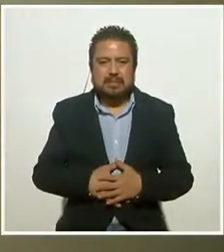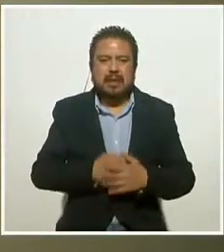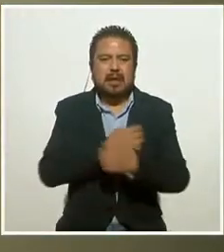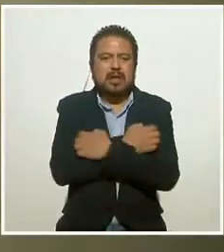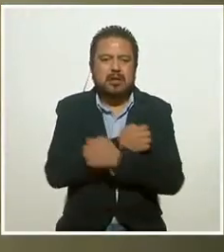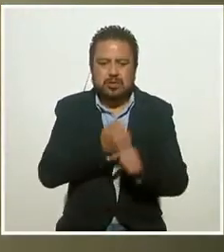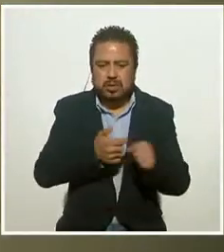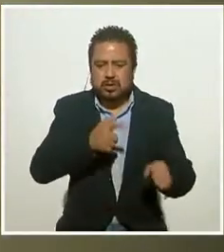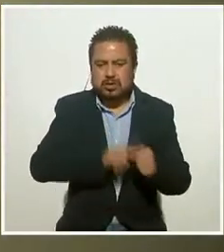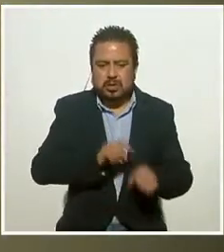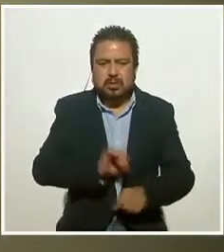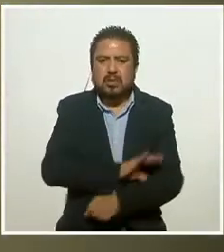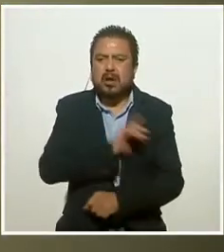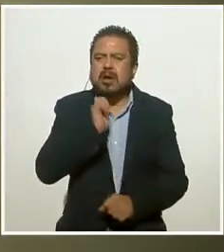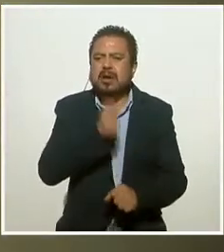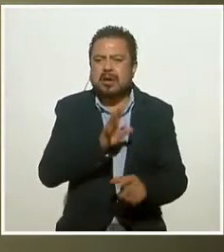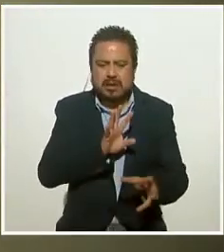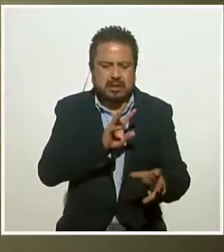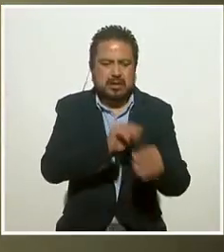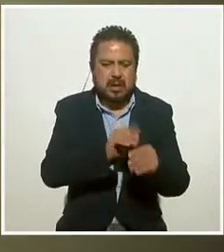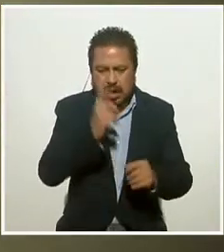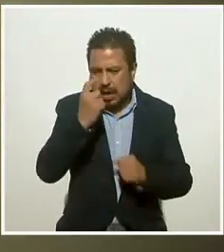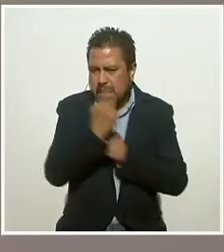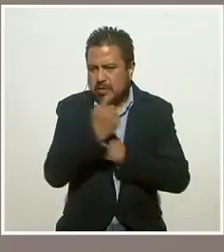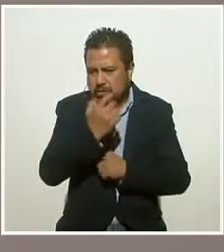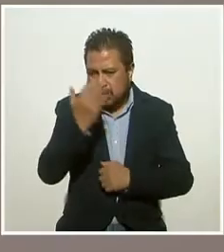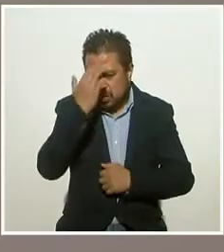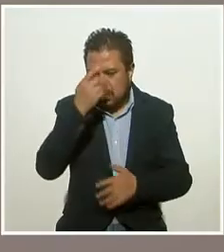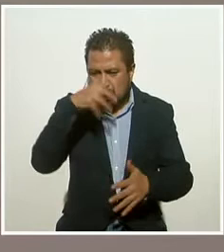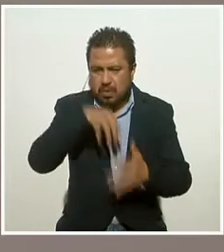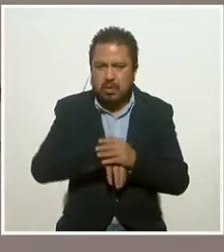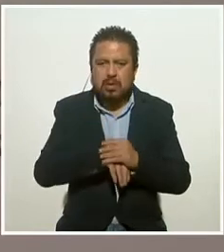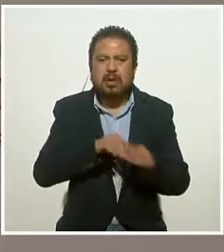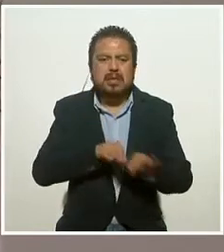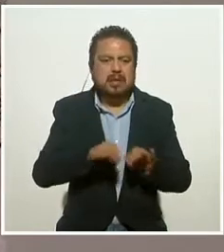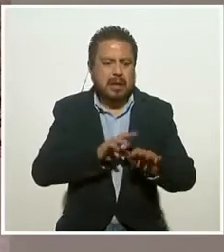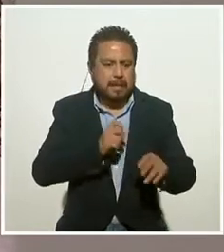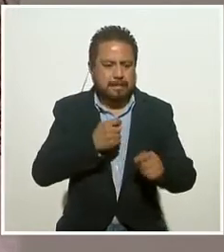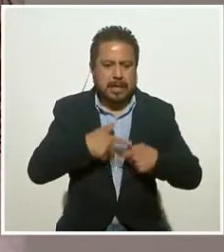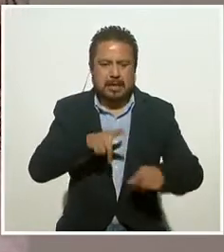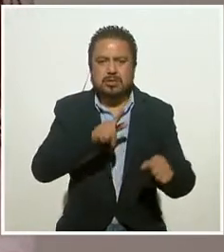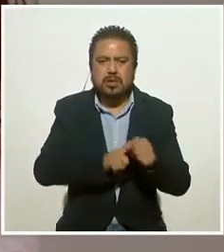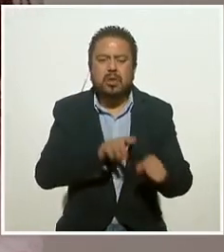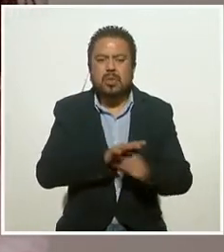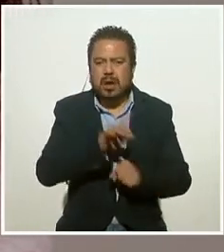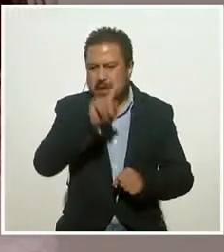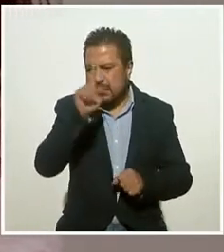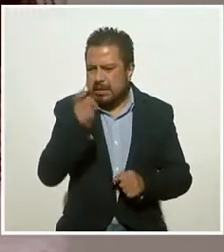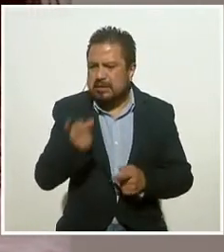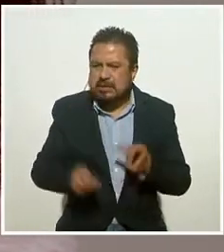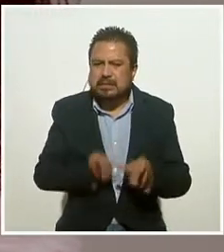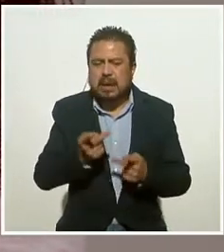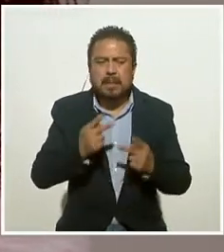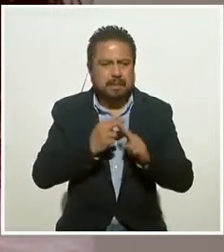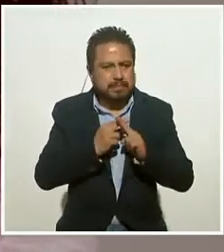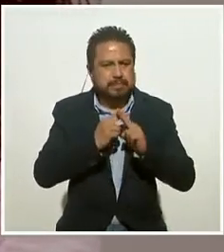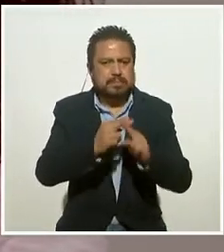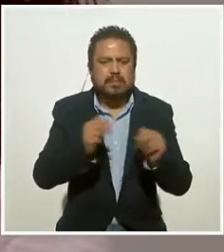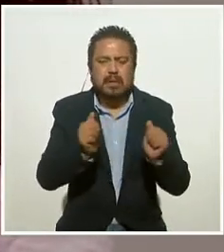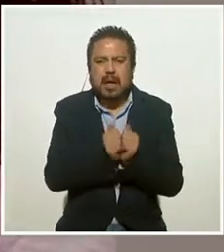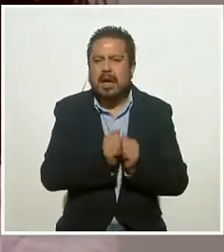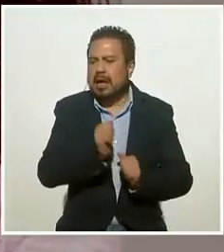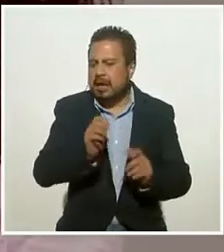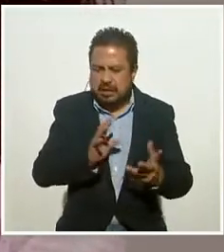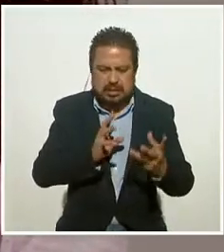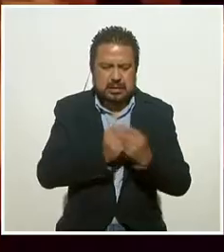Educación socioemocional implica un autoconocimiento. Se trata de un trabajo personal, de cuestionamiento constante y permanente acerca